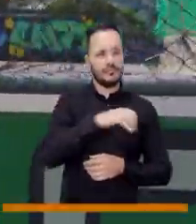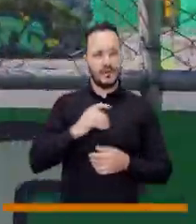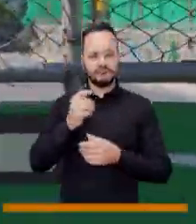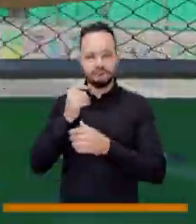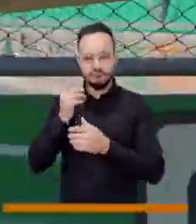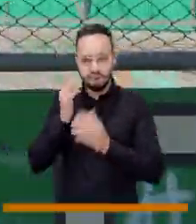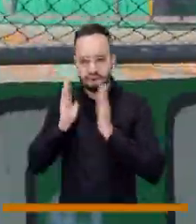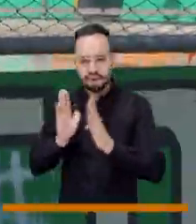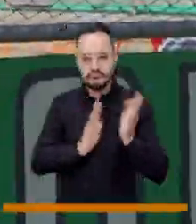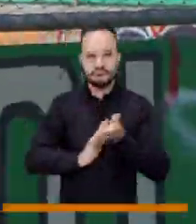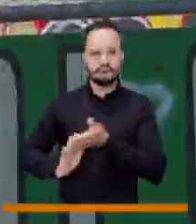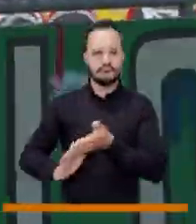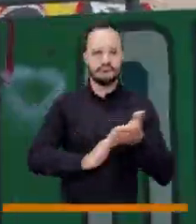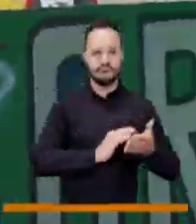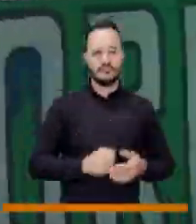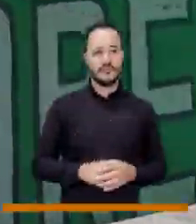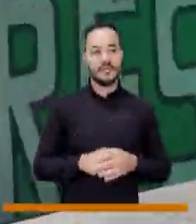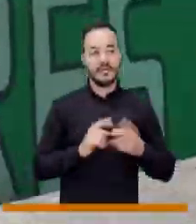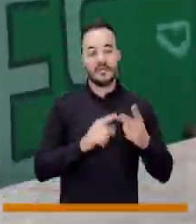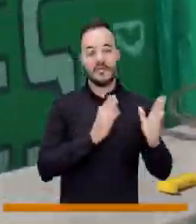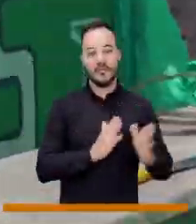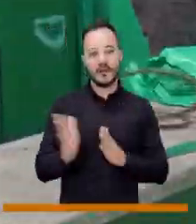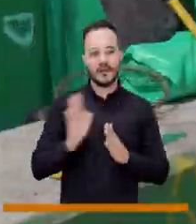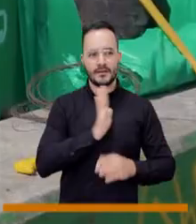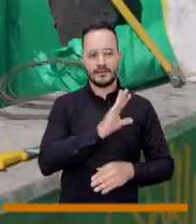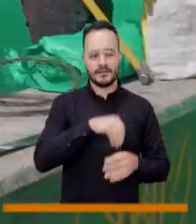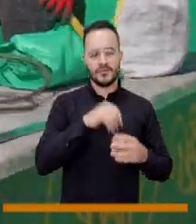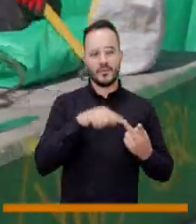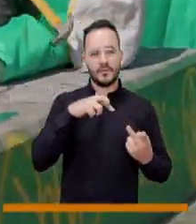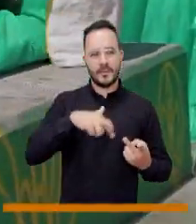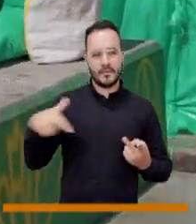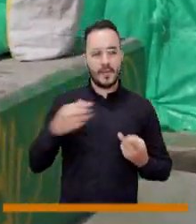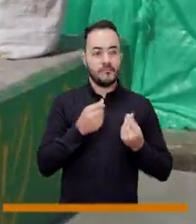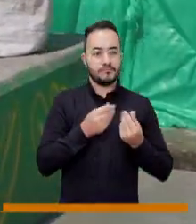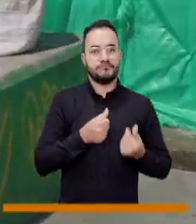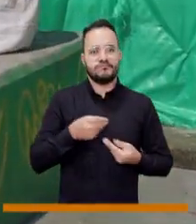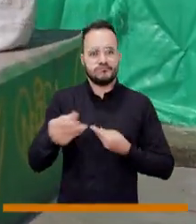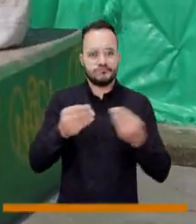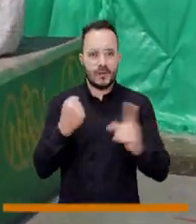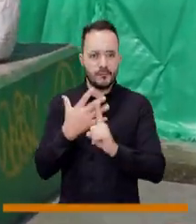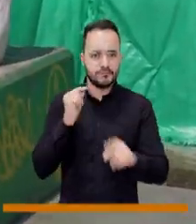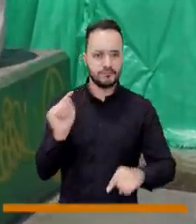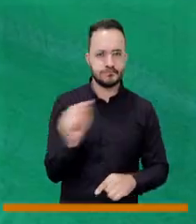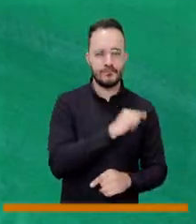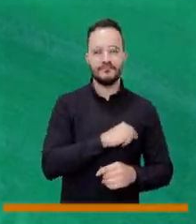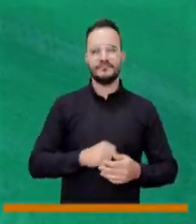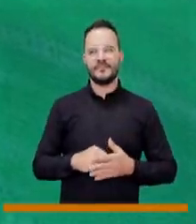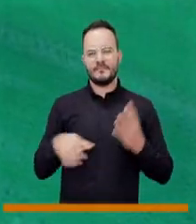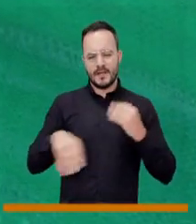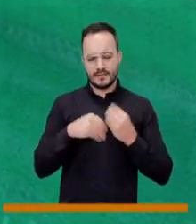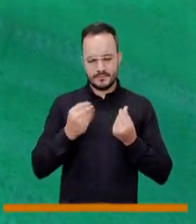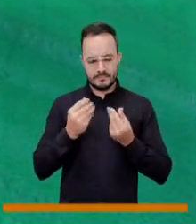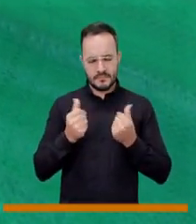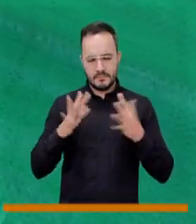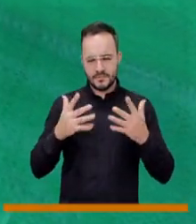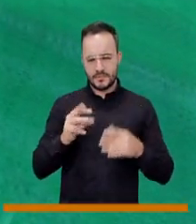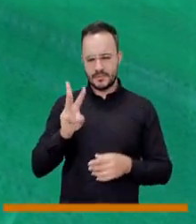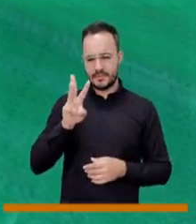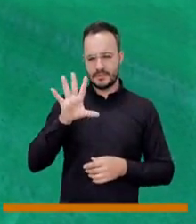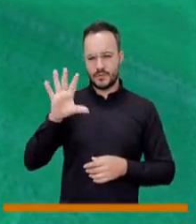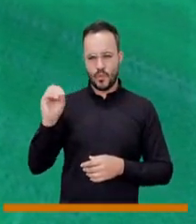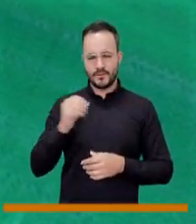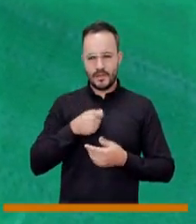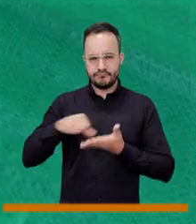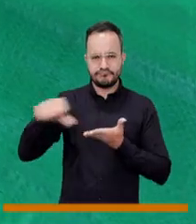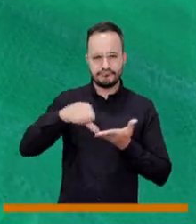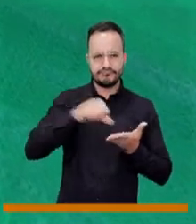280 escenarios deportivos, más los que se intervinieron con recursos de planeación local y presupuesto participativo, más los de recursos ordinarios, que estamos hablando de